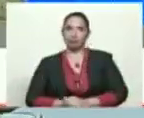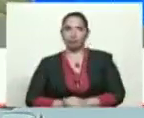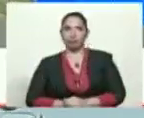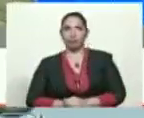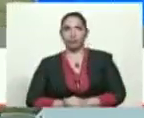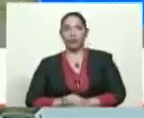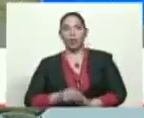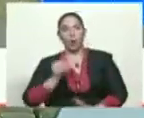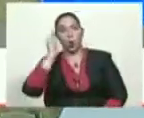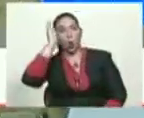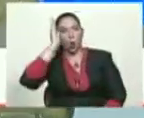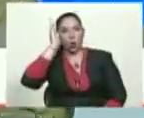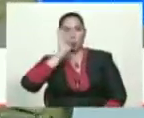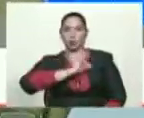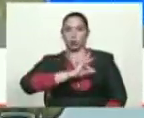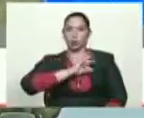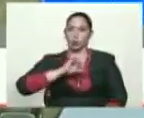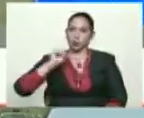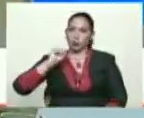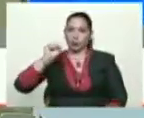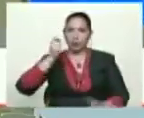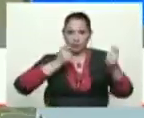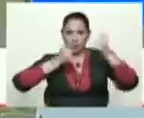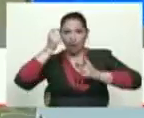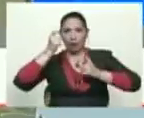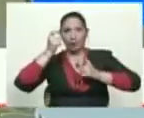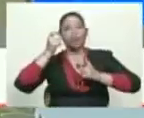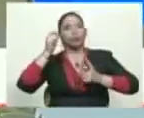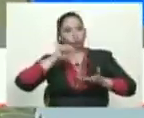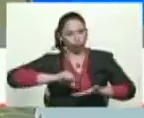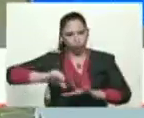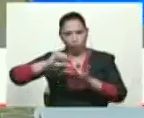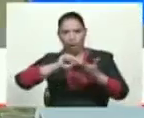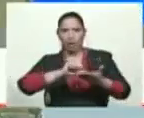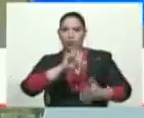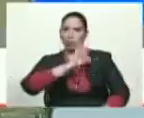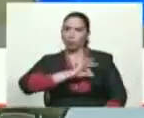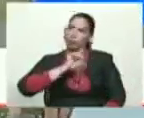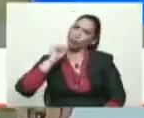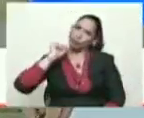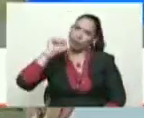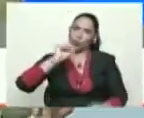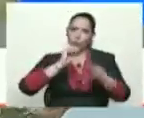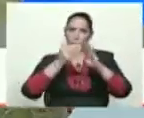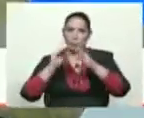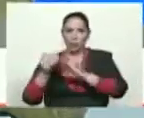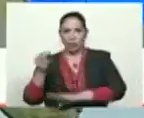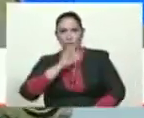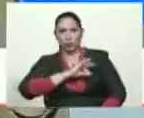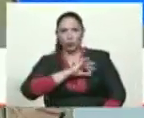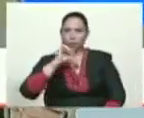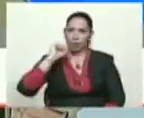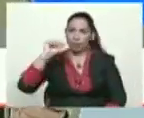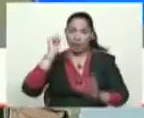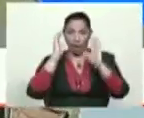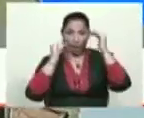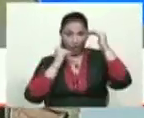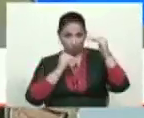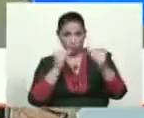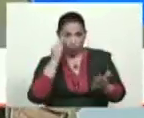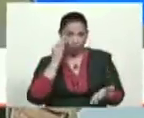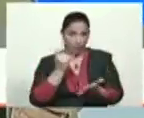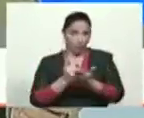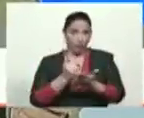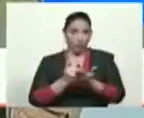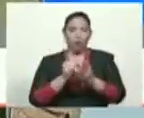socialistas del comandante hugo chávez ciudades socialistas comunidades socialistas fíjense ustedes atención yo